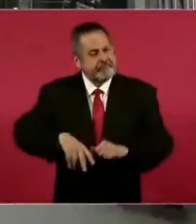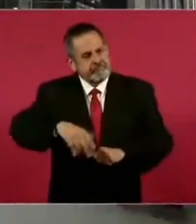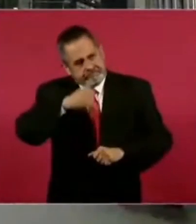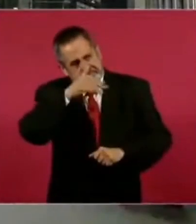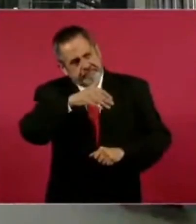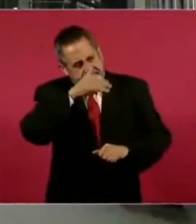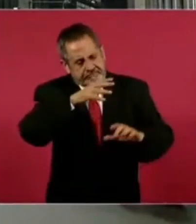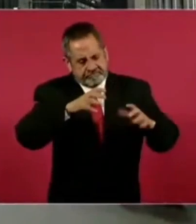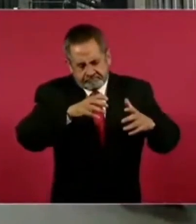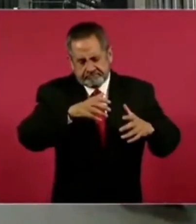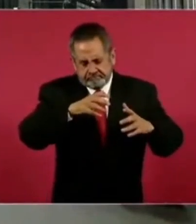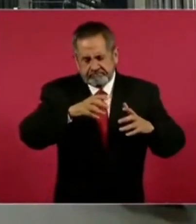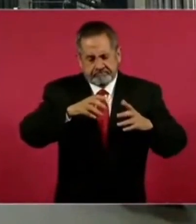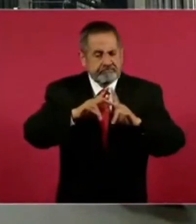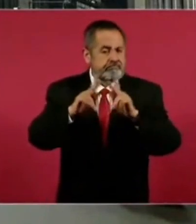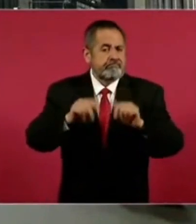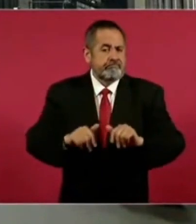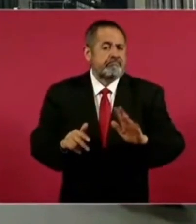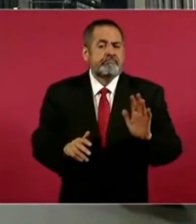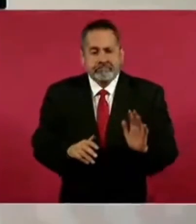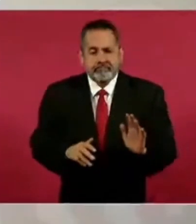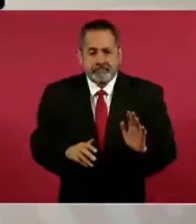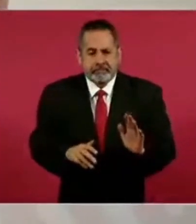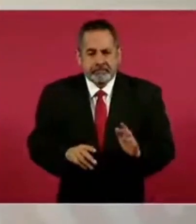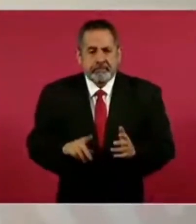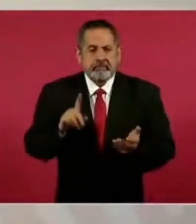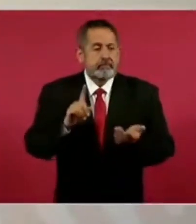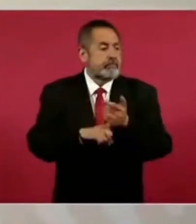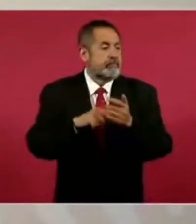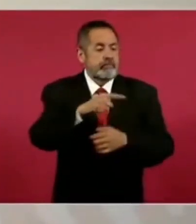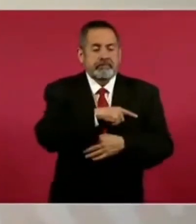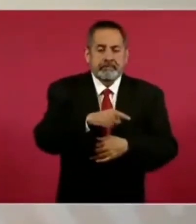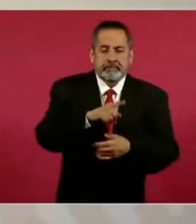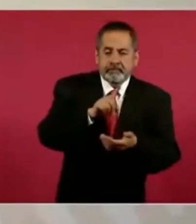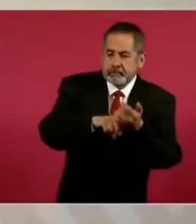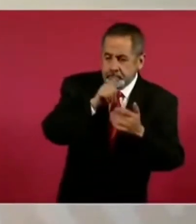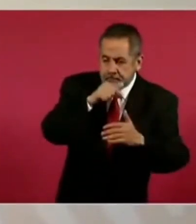los riesgos porque siempre existen los provocadores